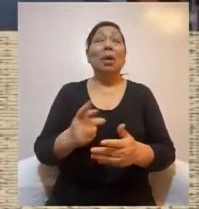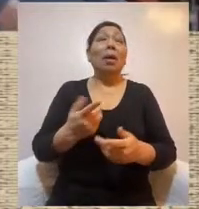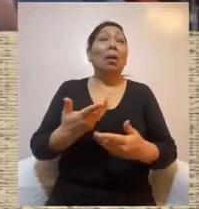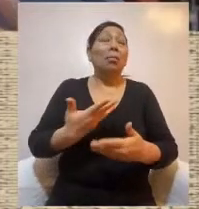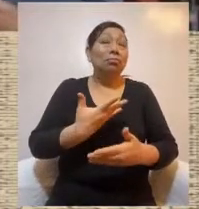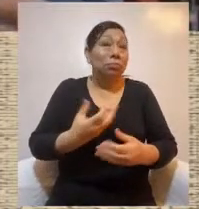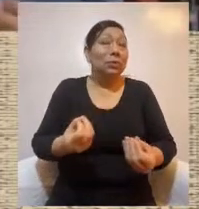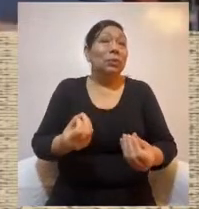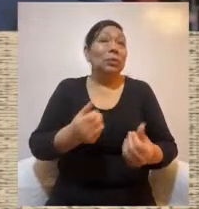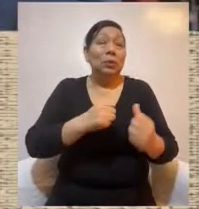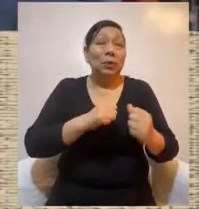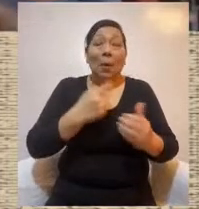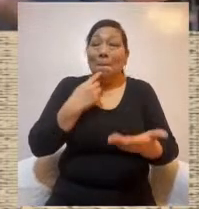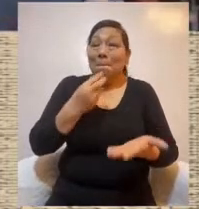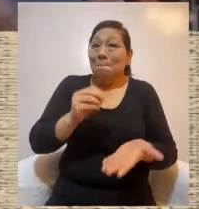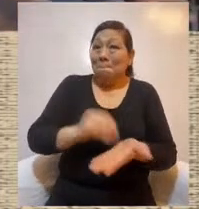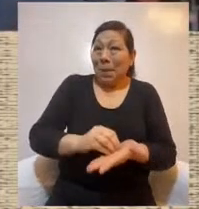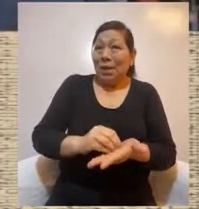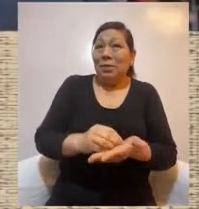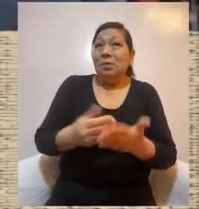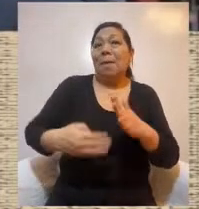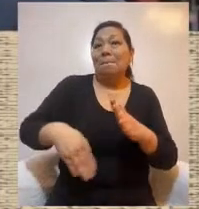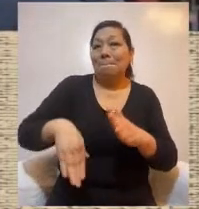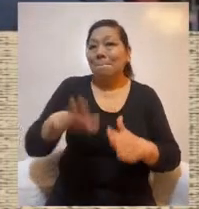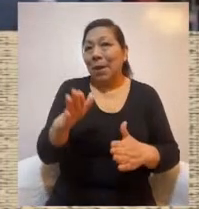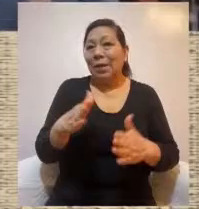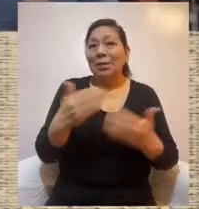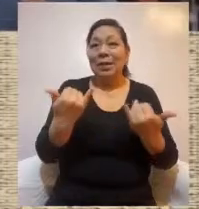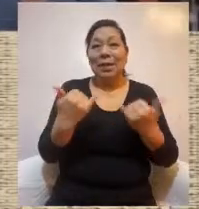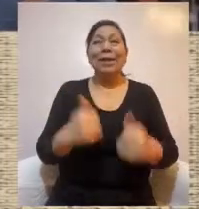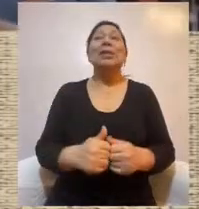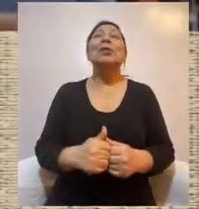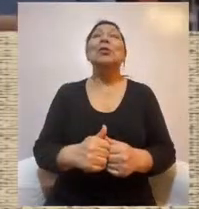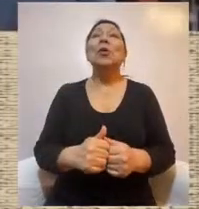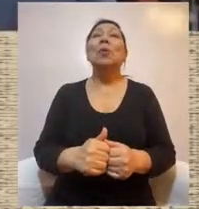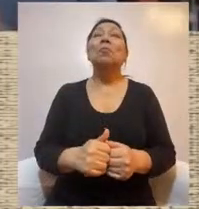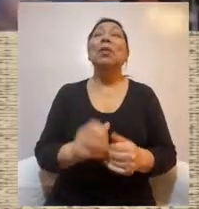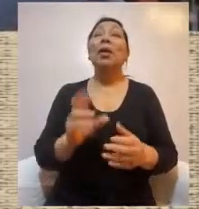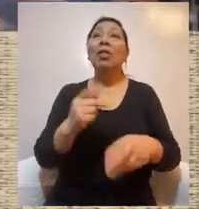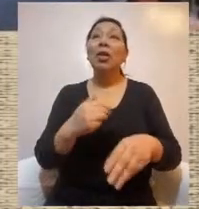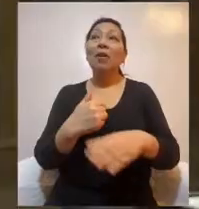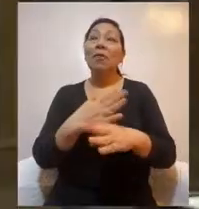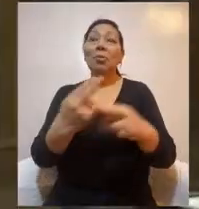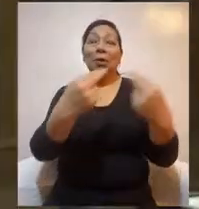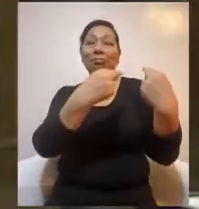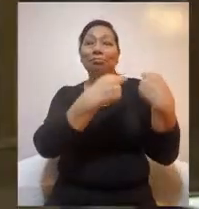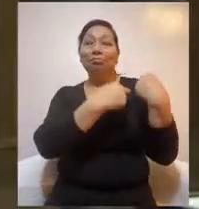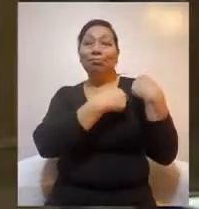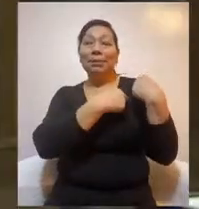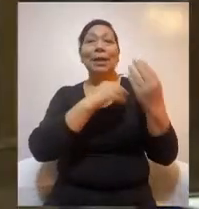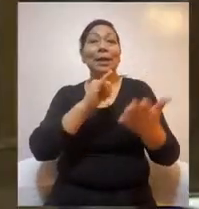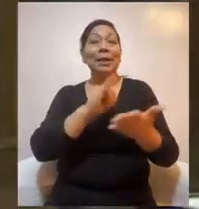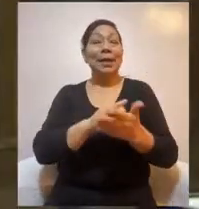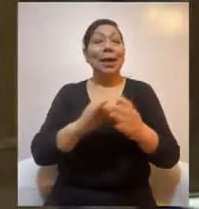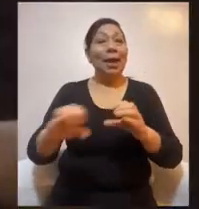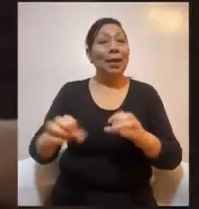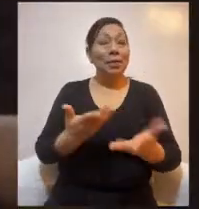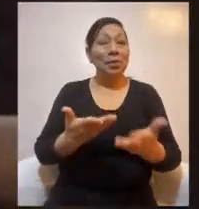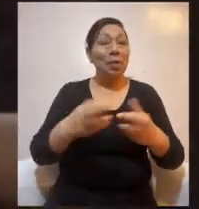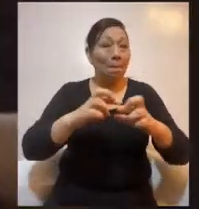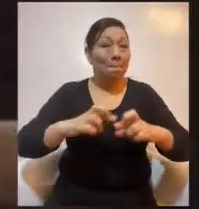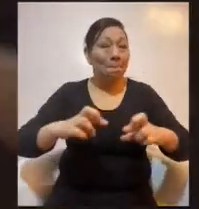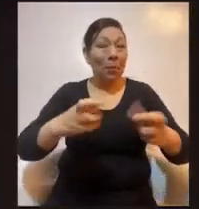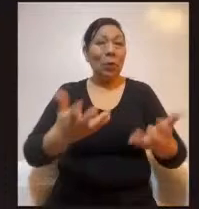puerperal, la afectación es todavía mucho más intensa y en esa medida disponer de forma obligatoria que se realicen